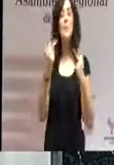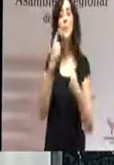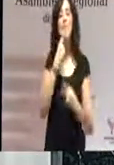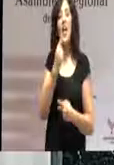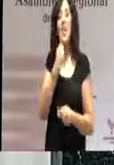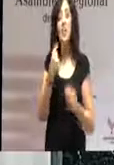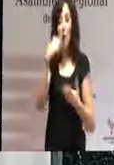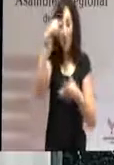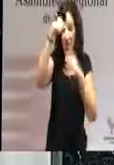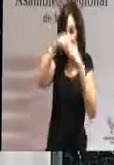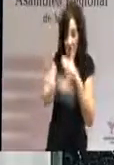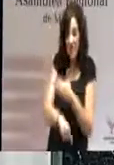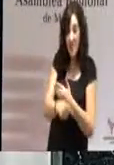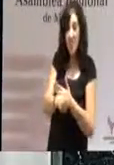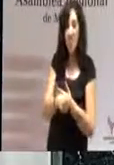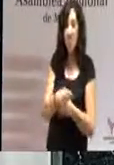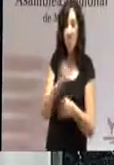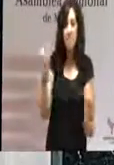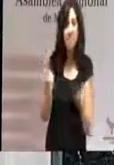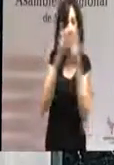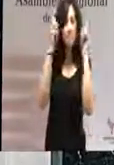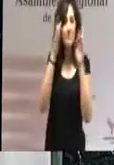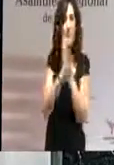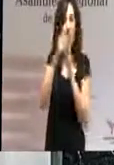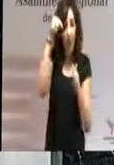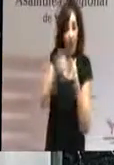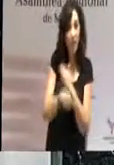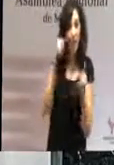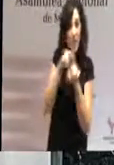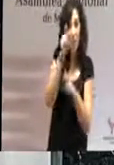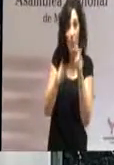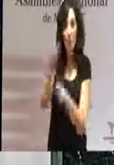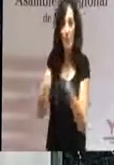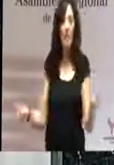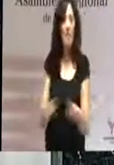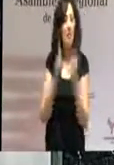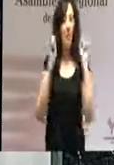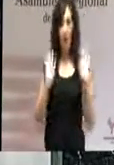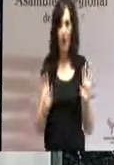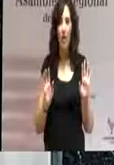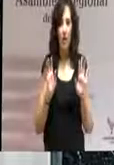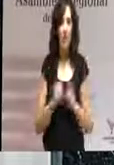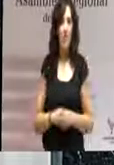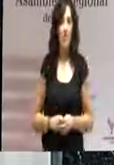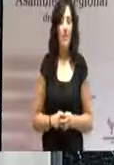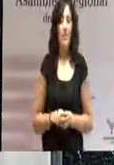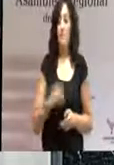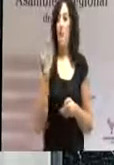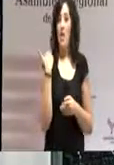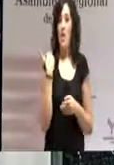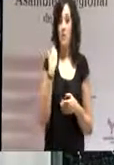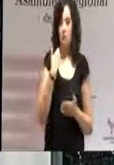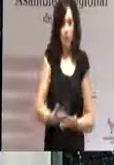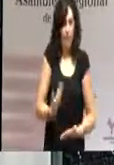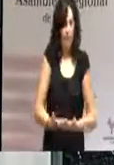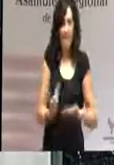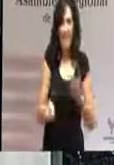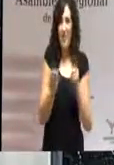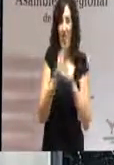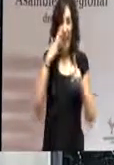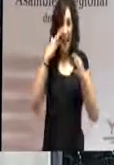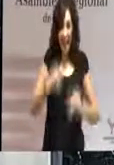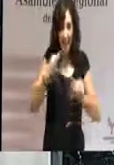política clara de fondo para las personas. Ayer usted demostró desconocer la realidad que le